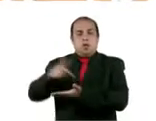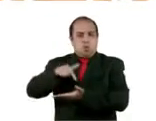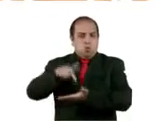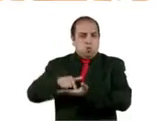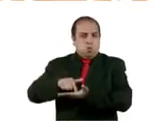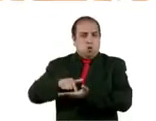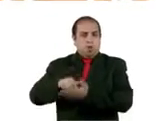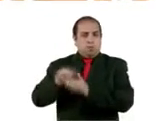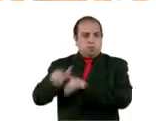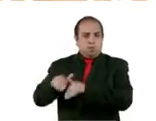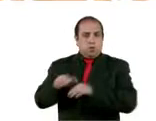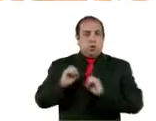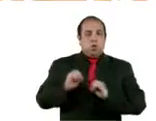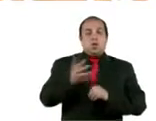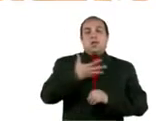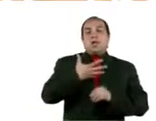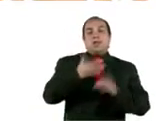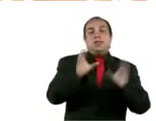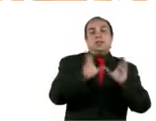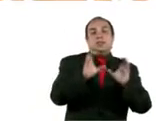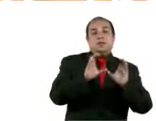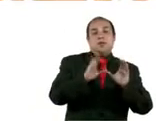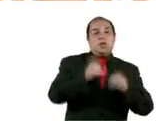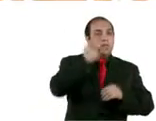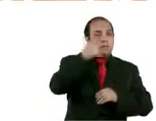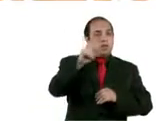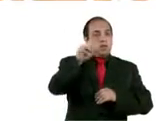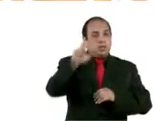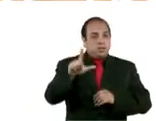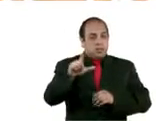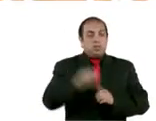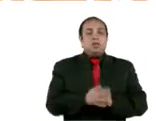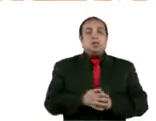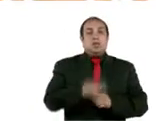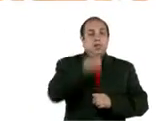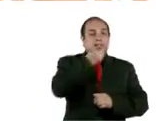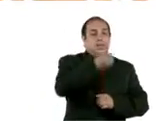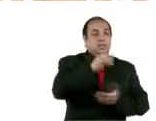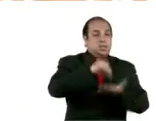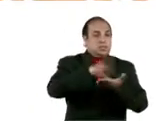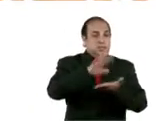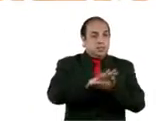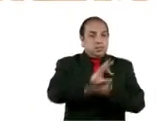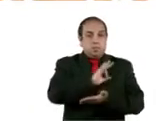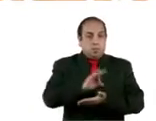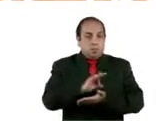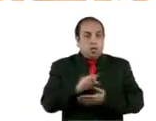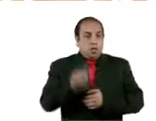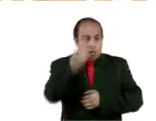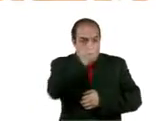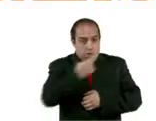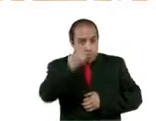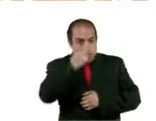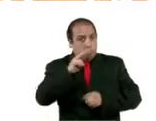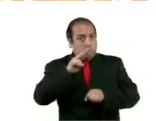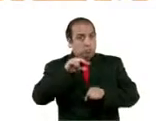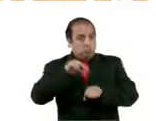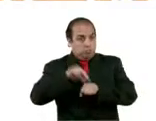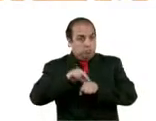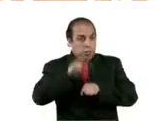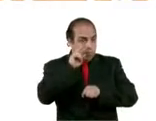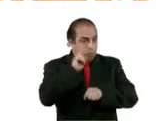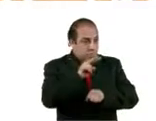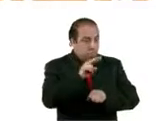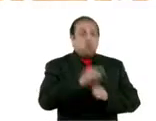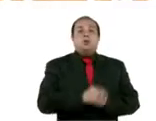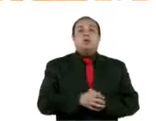hablen a Locatel, se les dará una cita, ahí podrán ser valorados por un médico, además de todo el